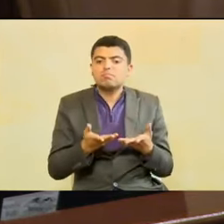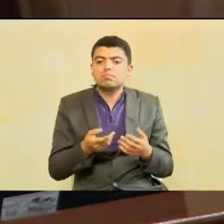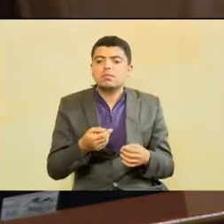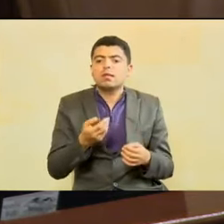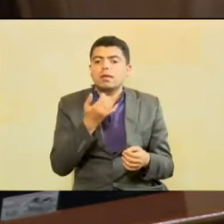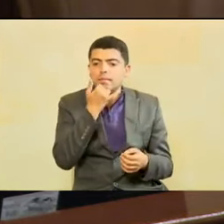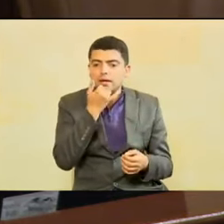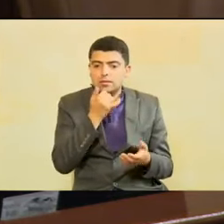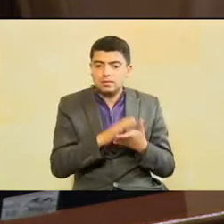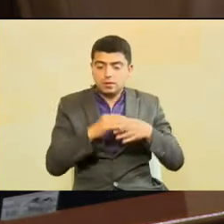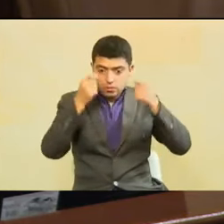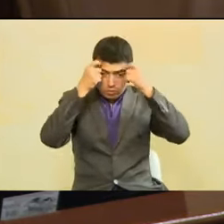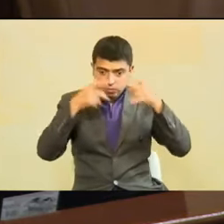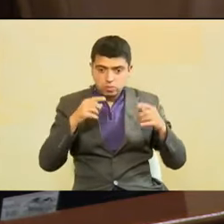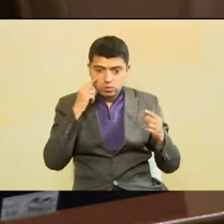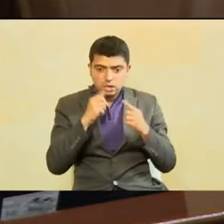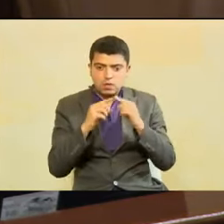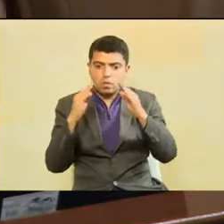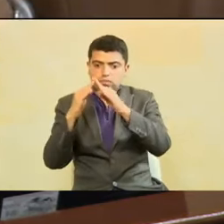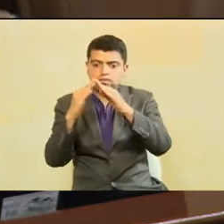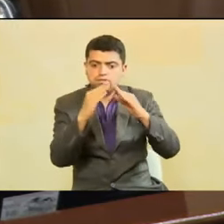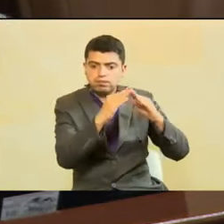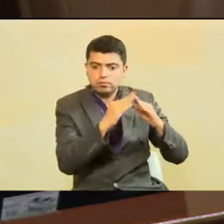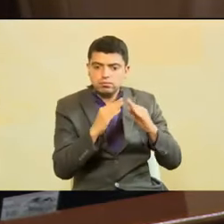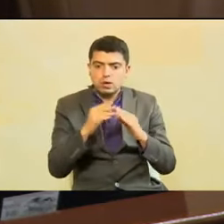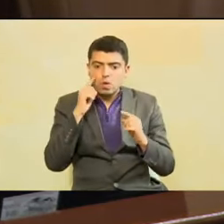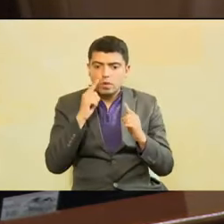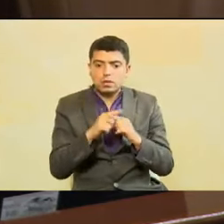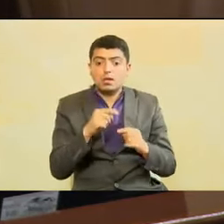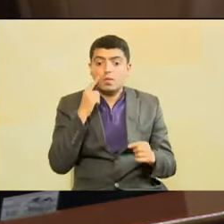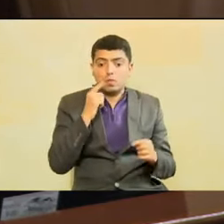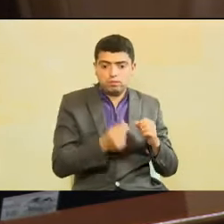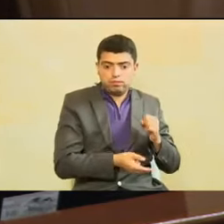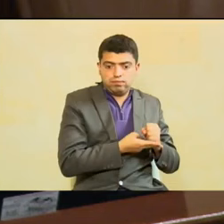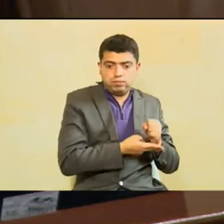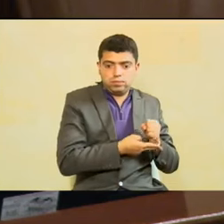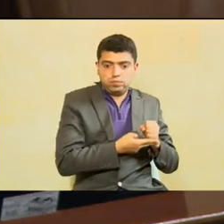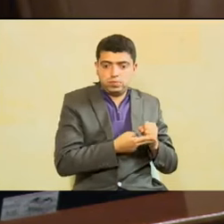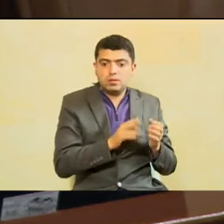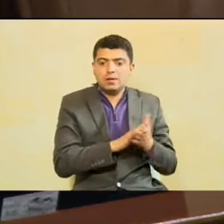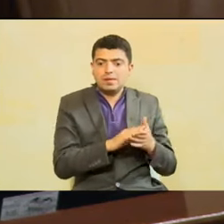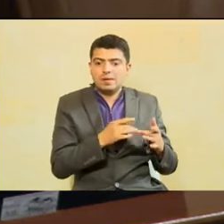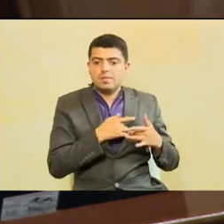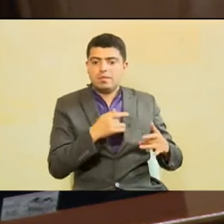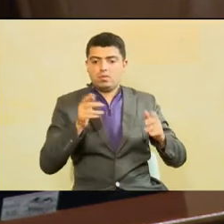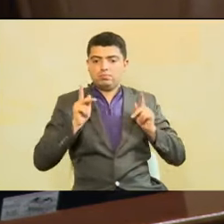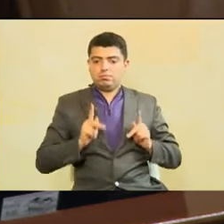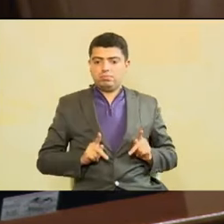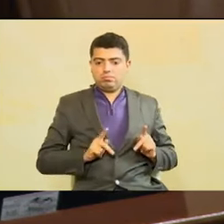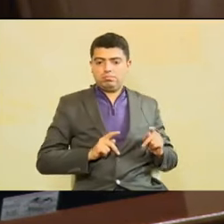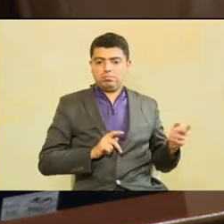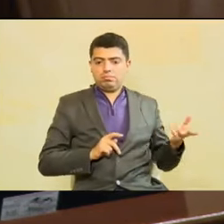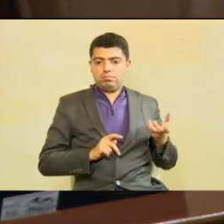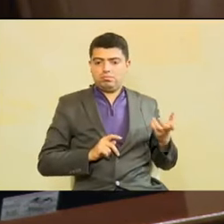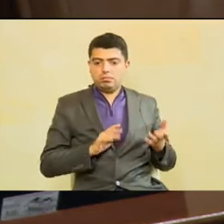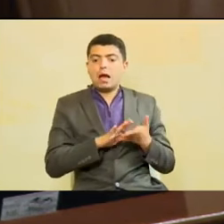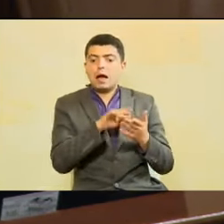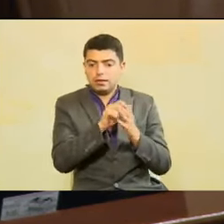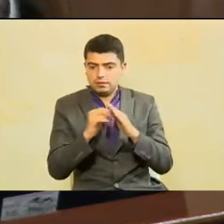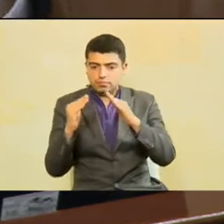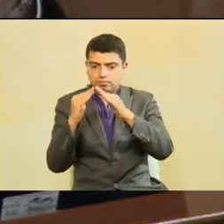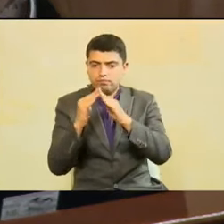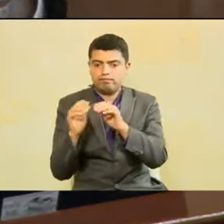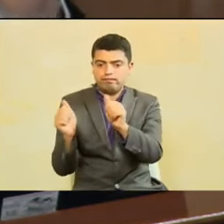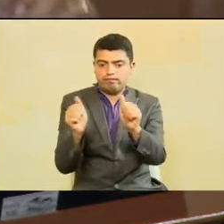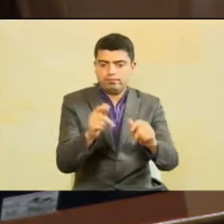trabaja en función de la vivienda de los colombianos con el dinero que capta de las cesantías se lo recomiendo señora presidente a los miembros de la mesa